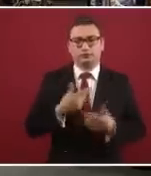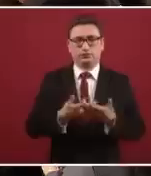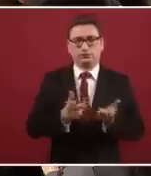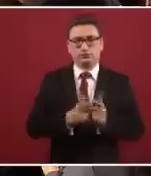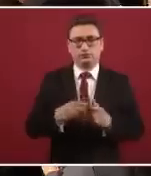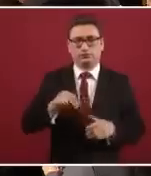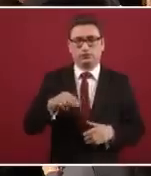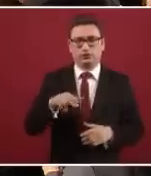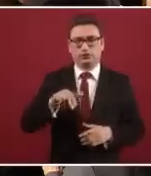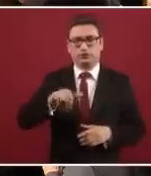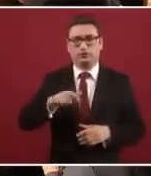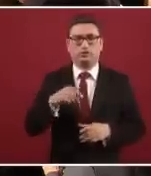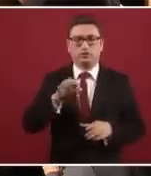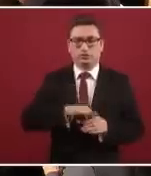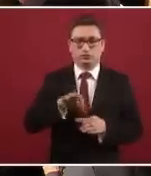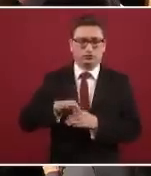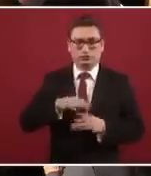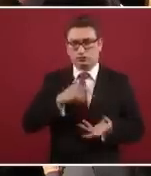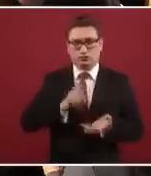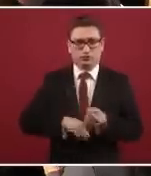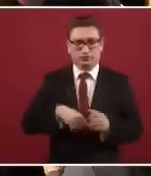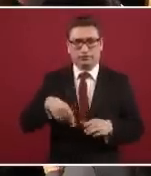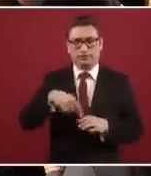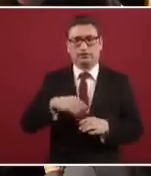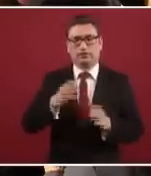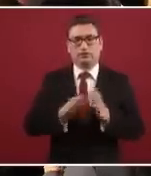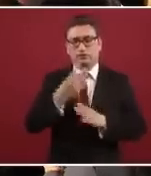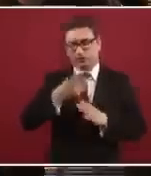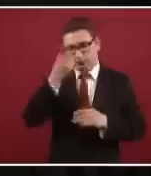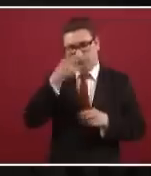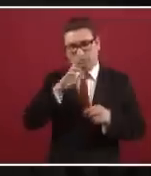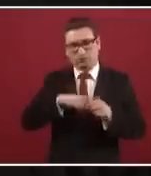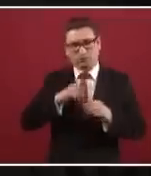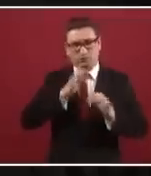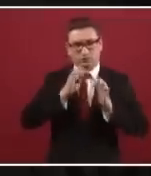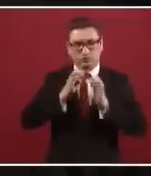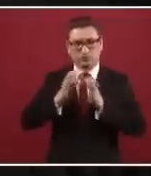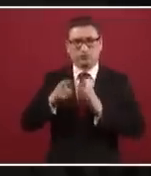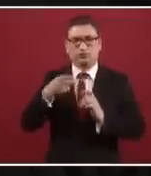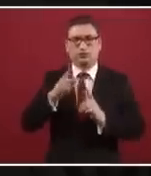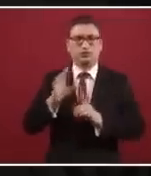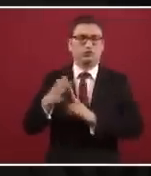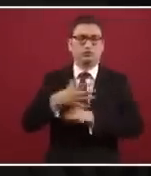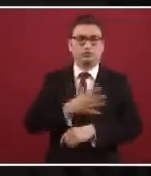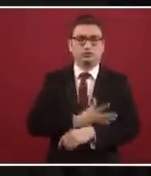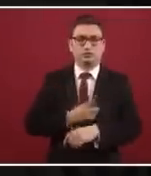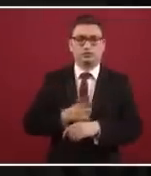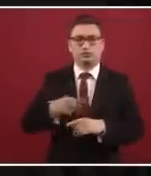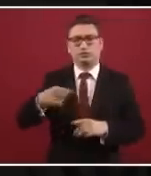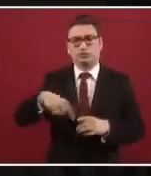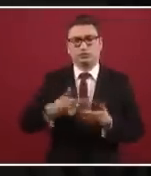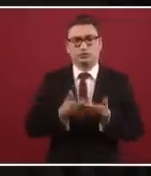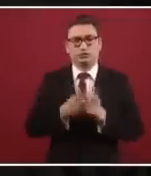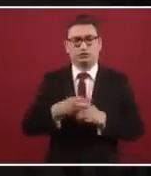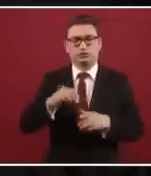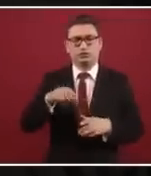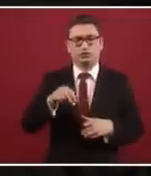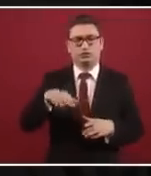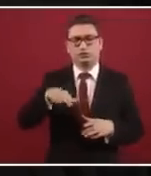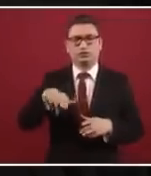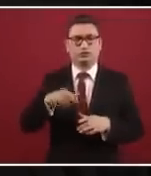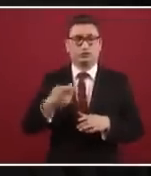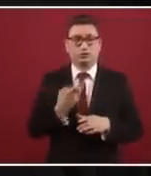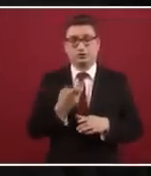sugirió la posibilidad de que la renovación de la dirigencia se diera a través de una encuesta, pero la Comisión de Honestidad del partido sostiene que ese